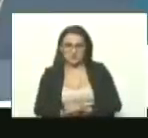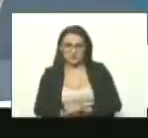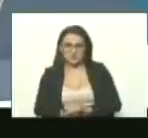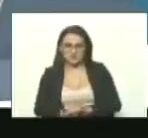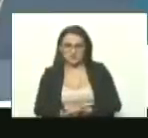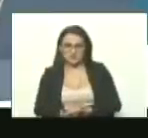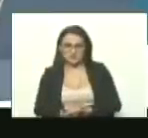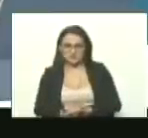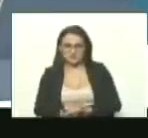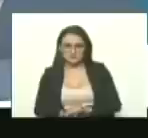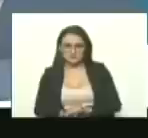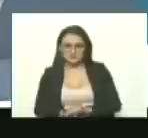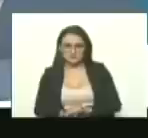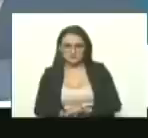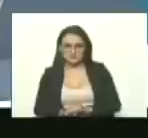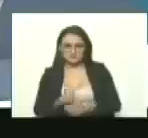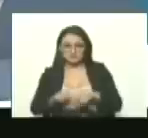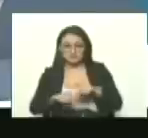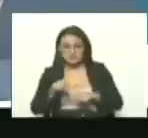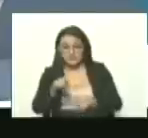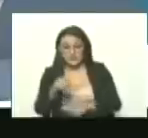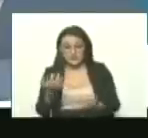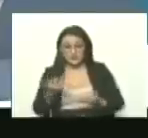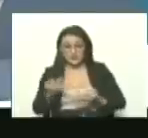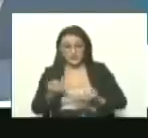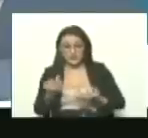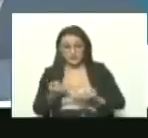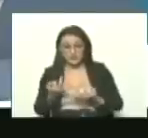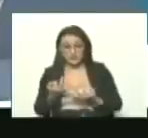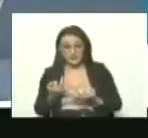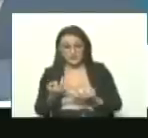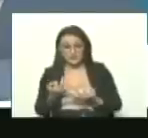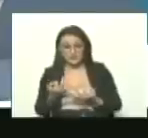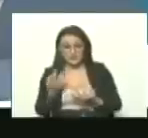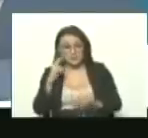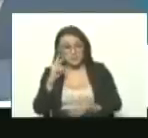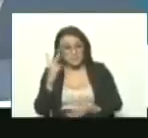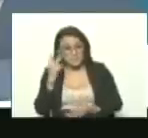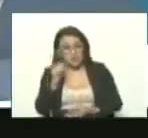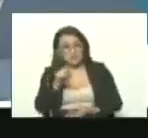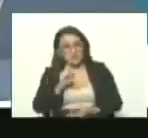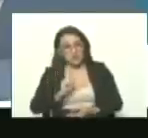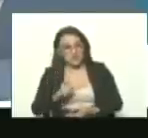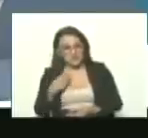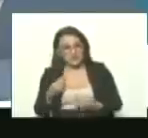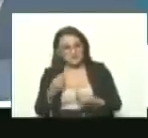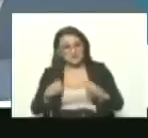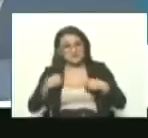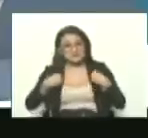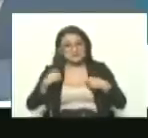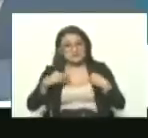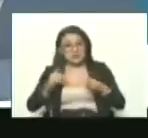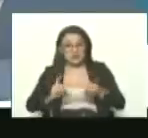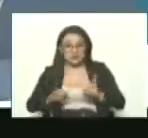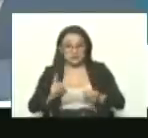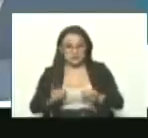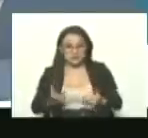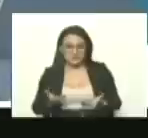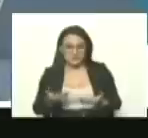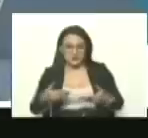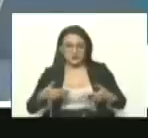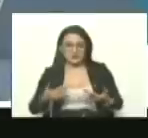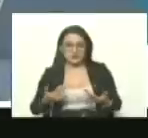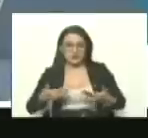negacionismo, negar lo que ya es una realidad? El esfuerzo que hay que hacer, a veces es angustiante, el esfuerzo